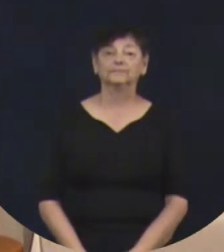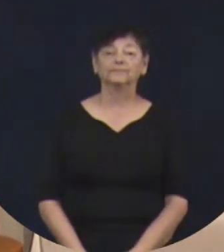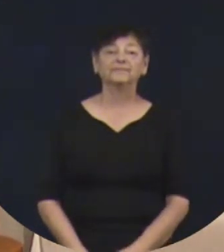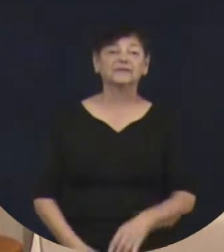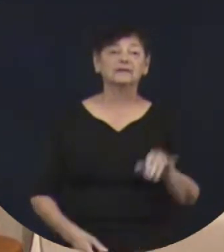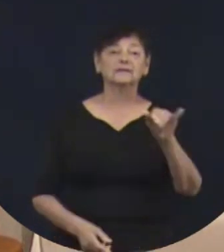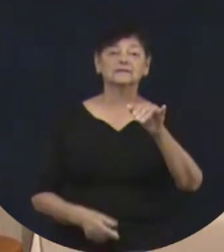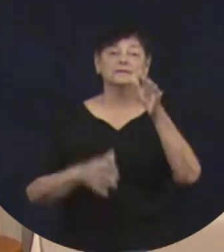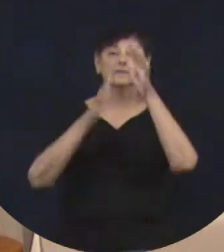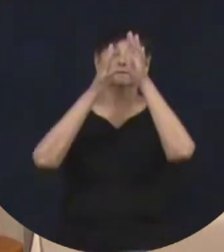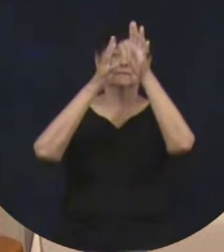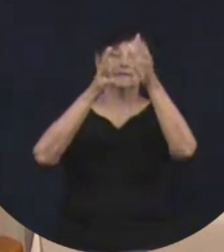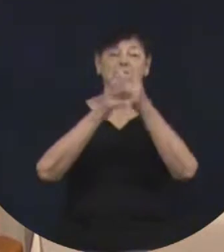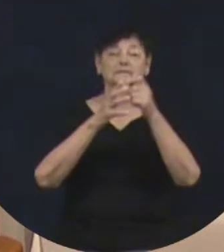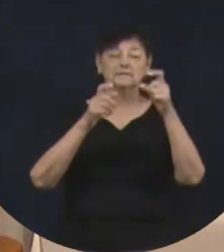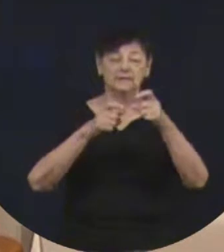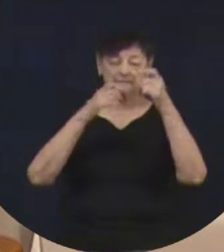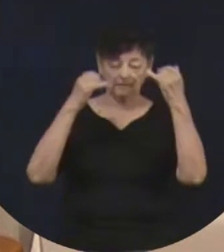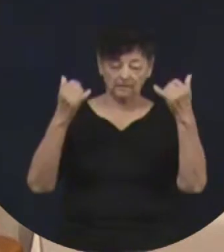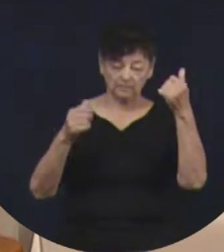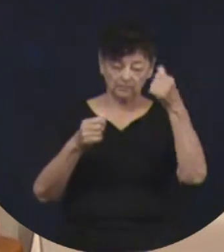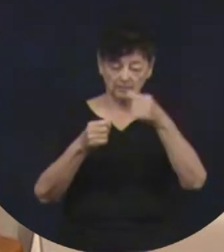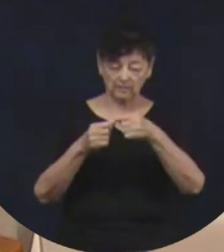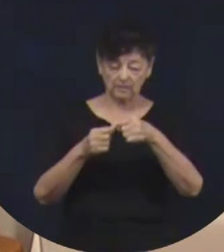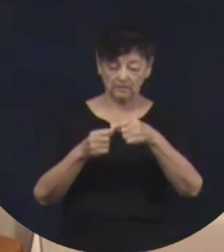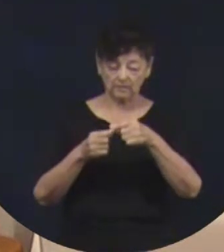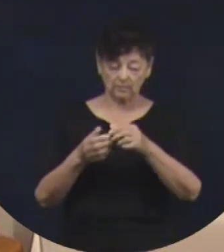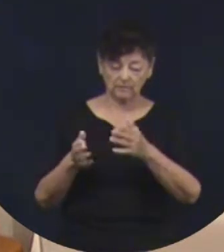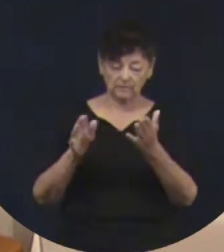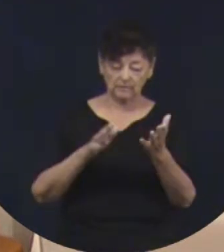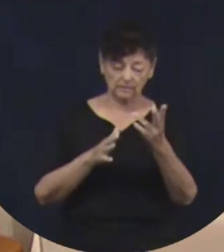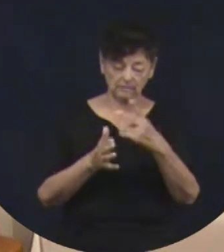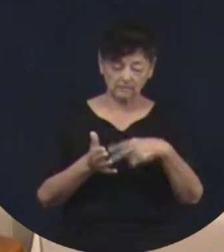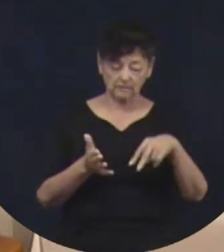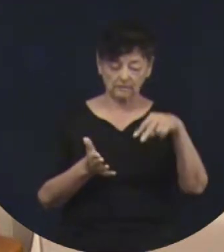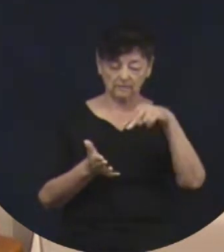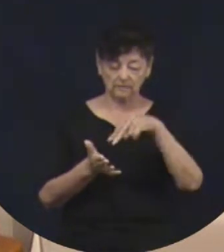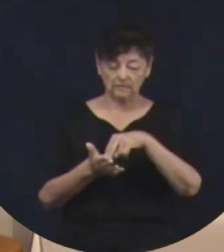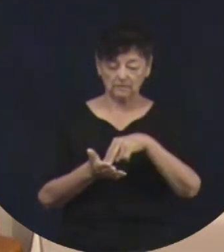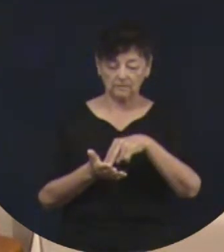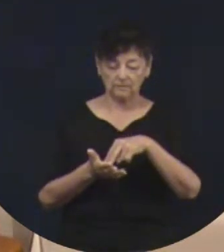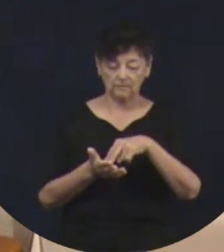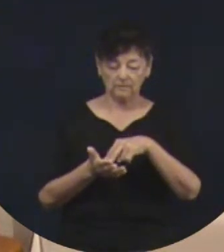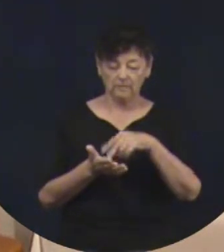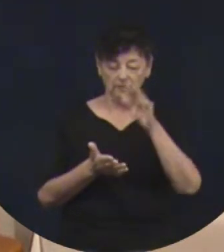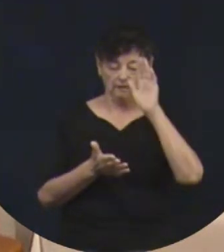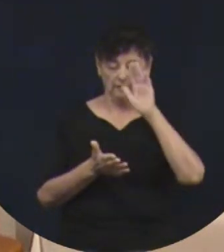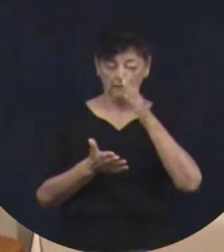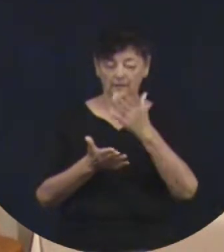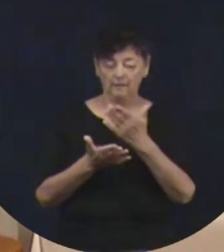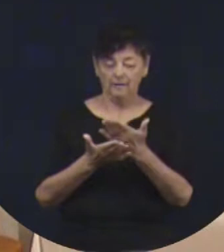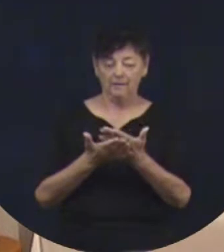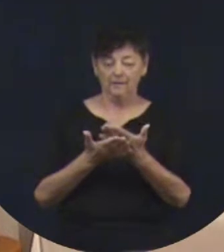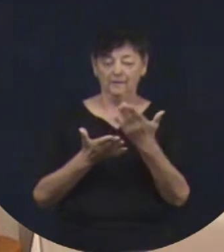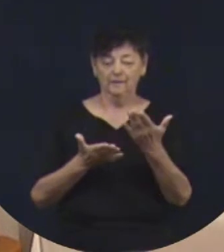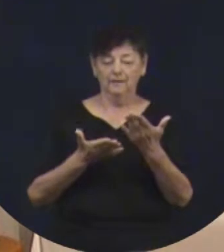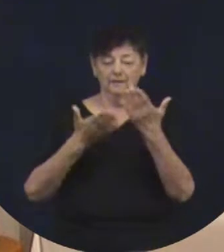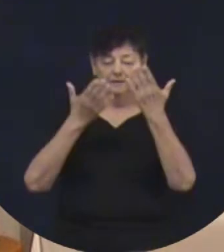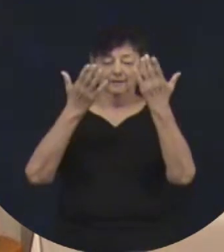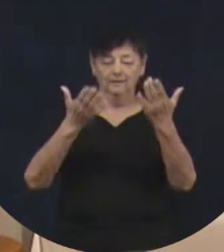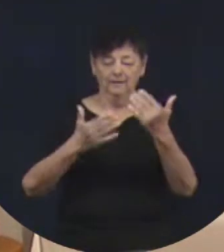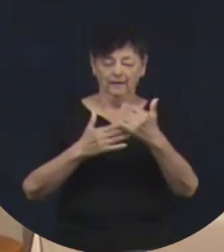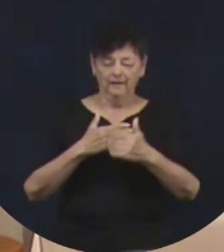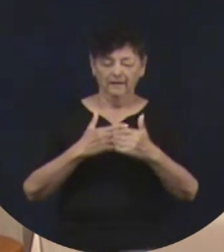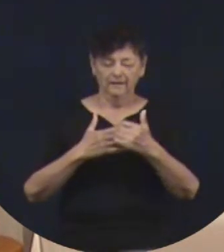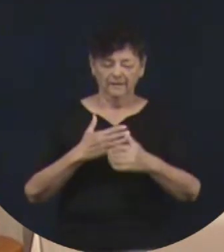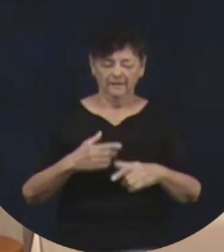Y así pues, Padre, al celebrar ahora el memorial de la muerte y resurrección de tu Hijo, te ofrecemos